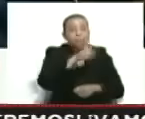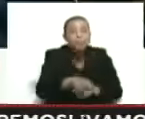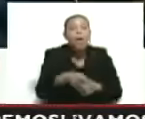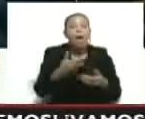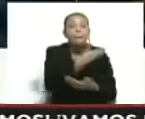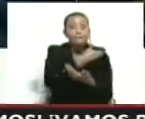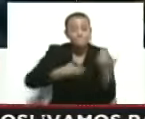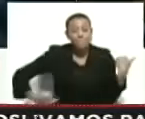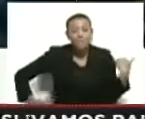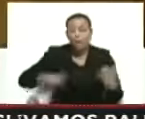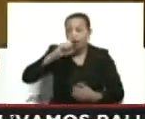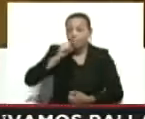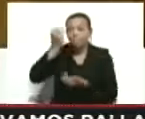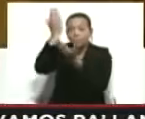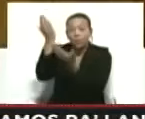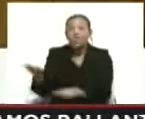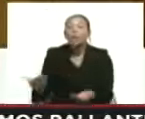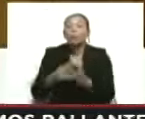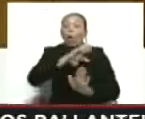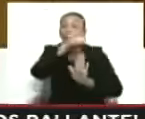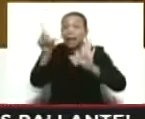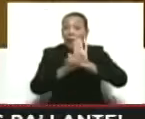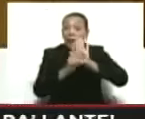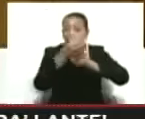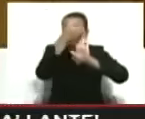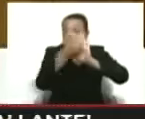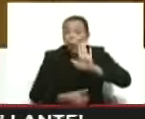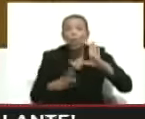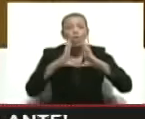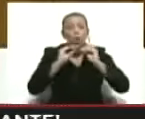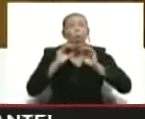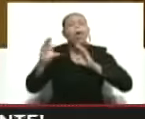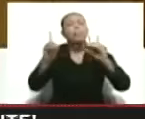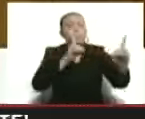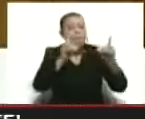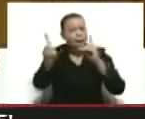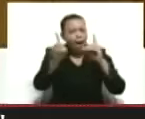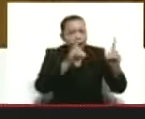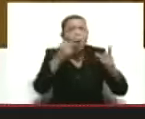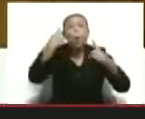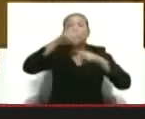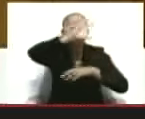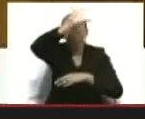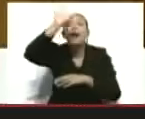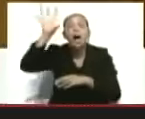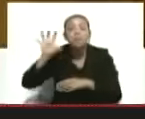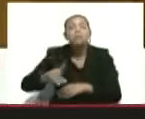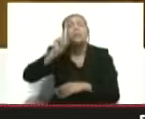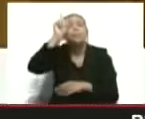compañero presidente de la República, encargado pues de todo lo que es el diálogo con otros países.